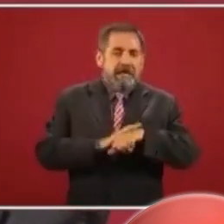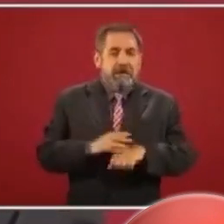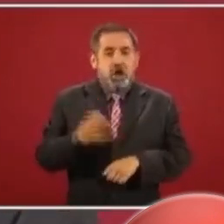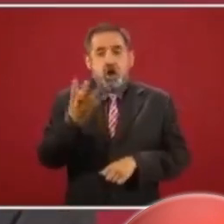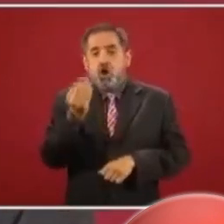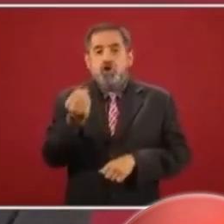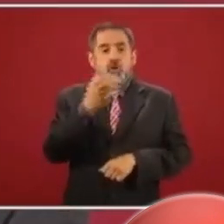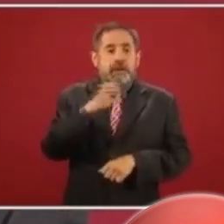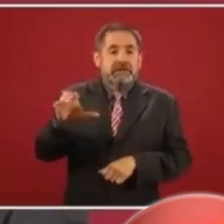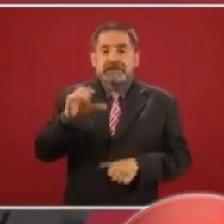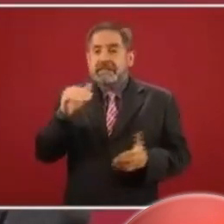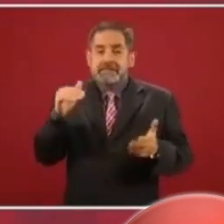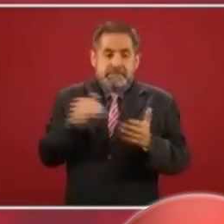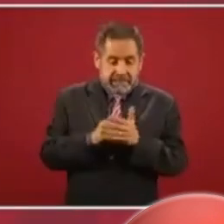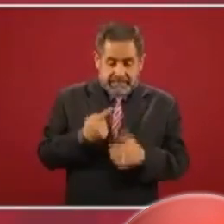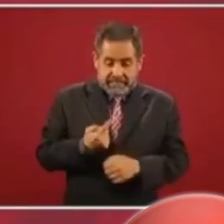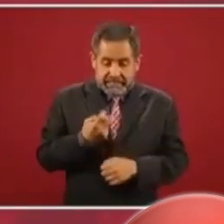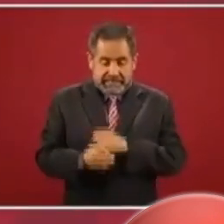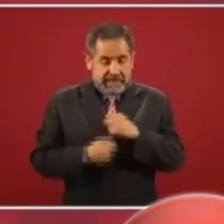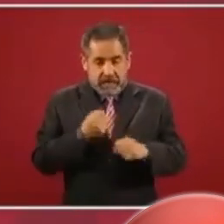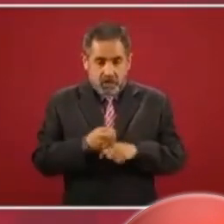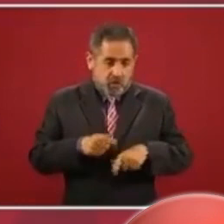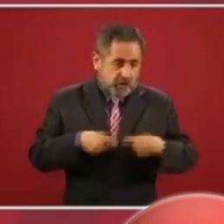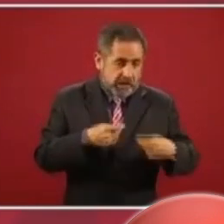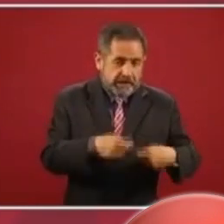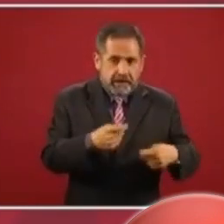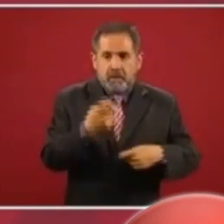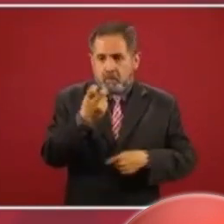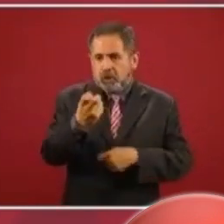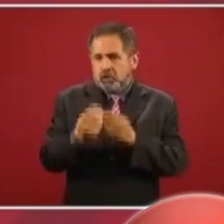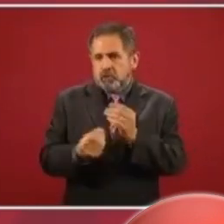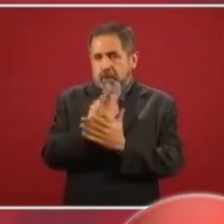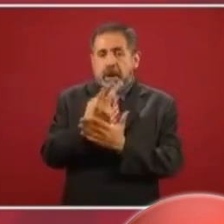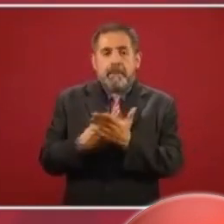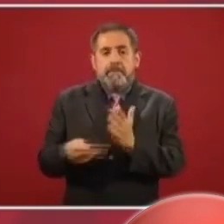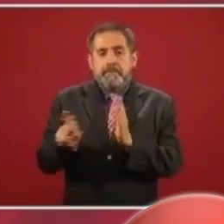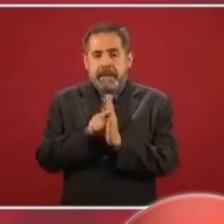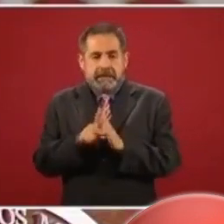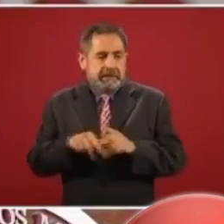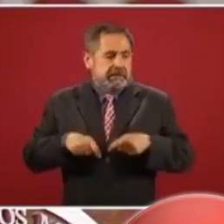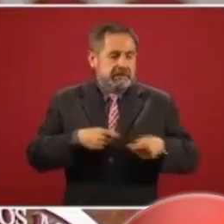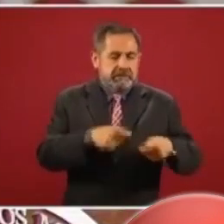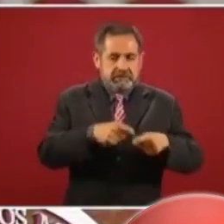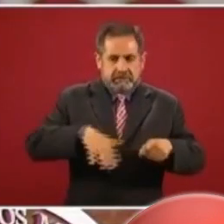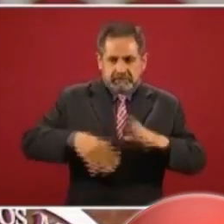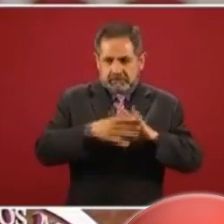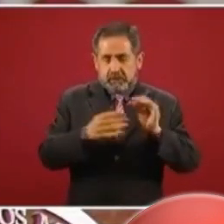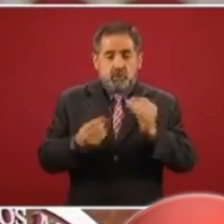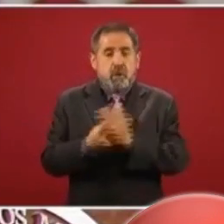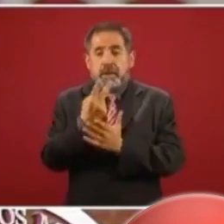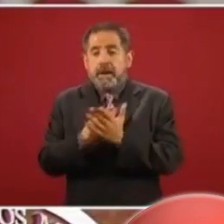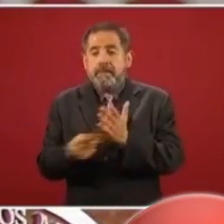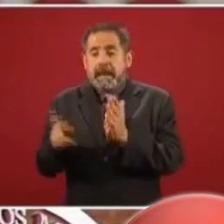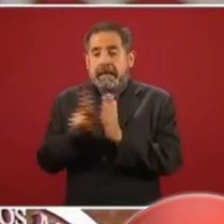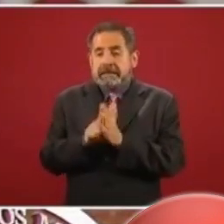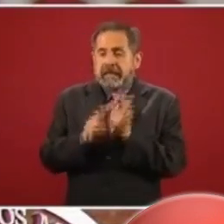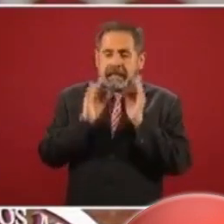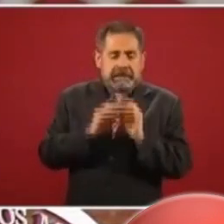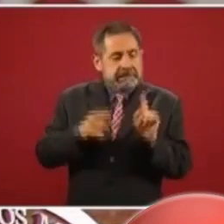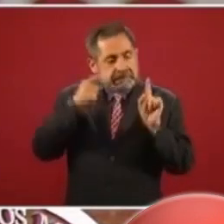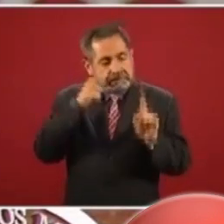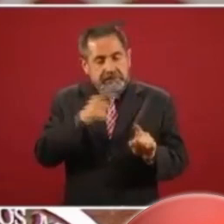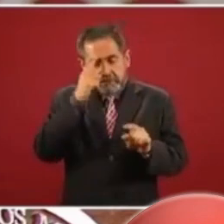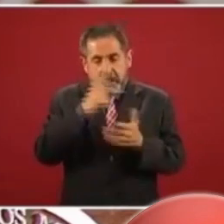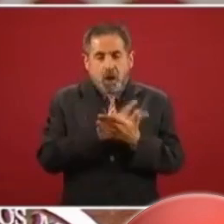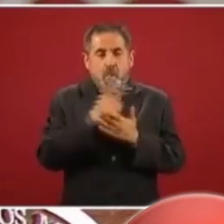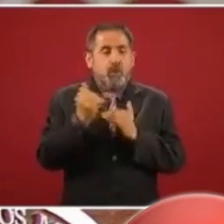900,000 este año. Para eso son esas nuevas plazas de las que se hablaba. Esas nuevas plazas son específicas para el programa